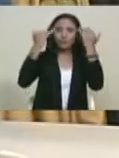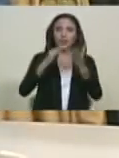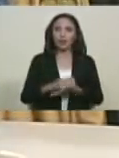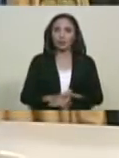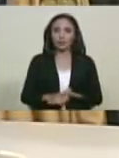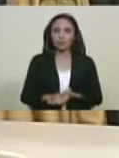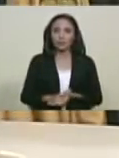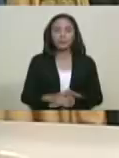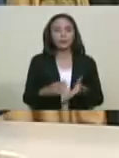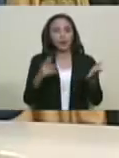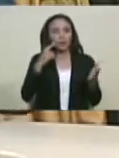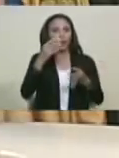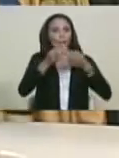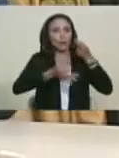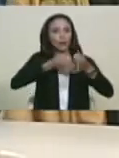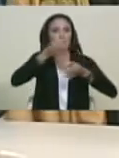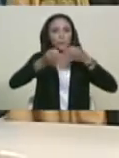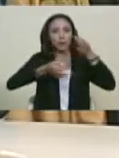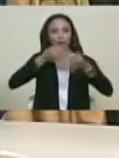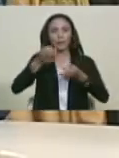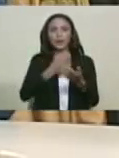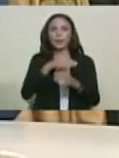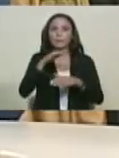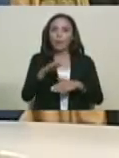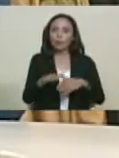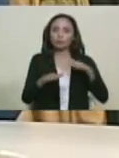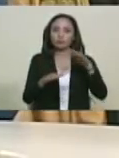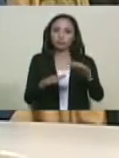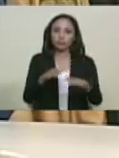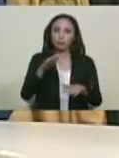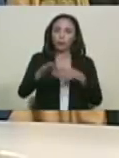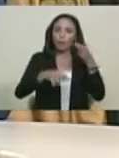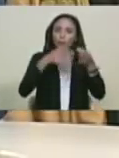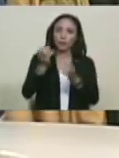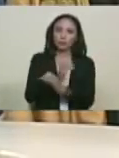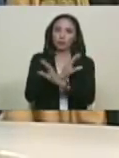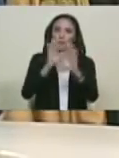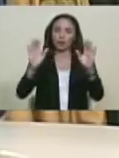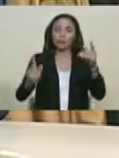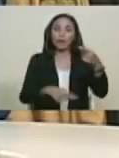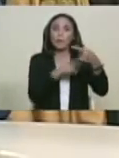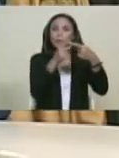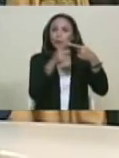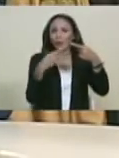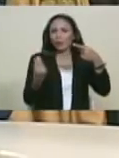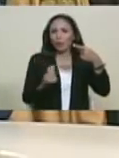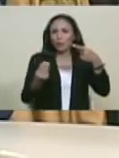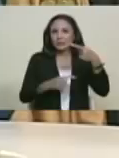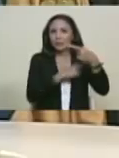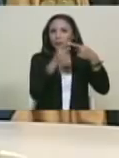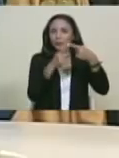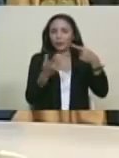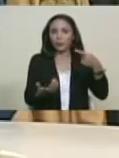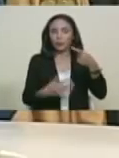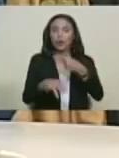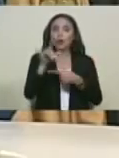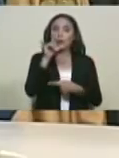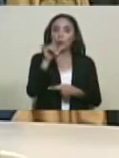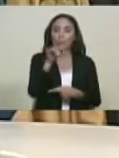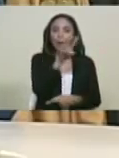te iremos explicando fase por fase como patriota lo primero lunes